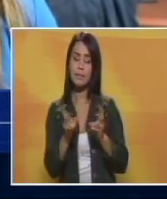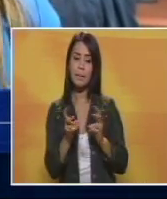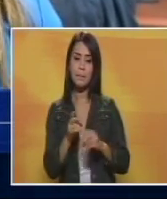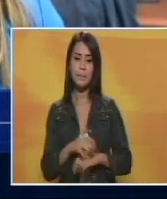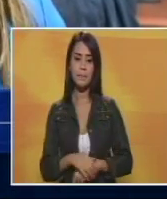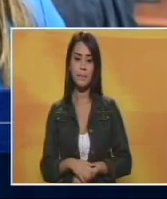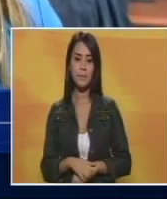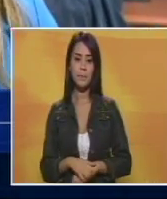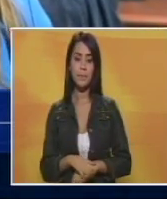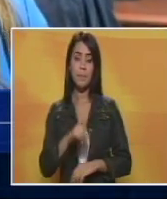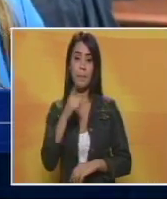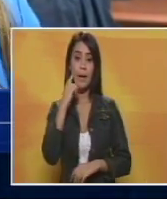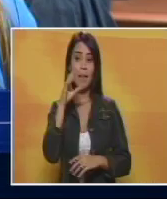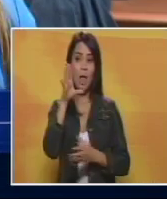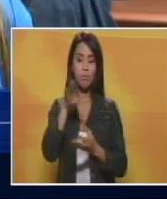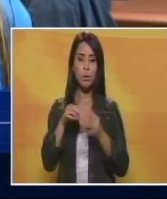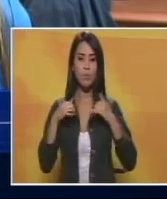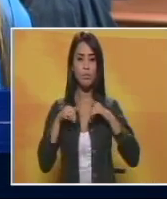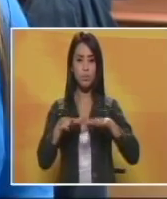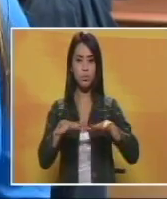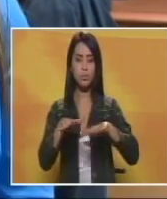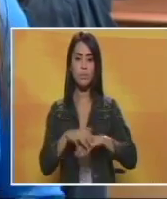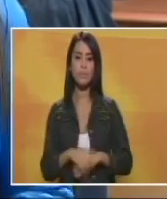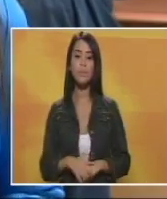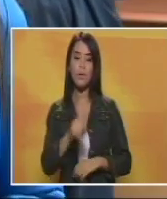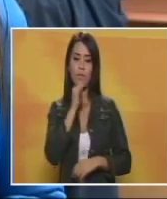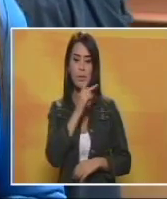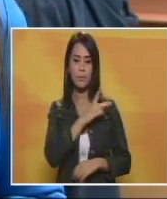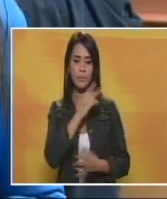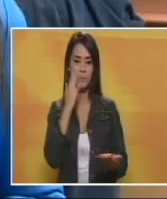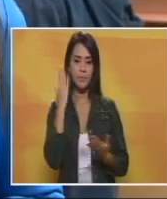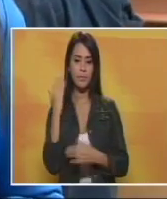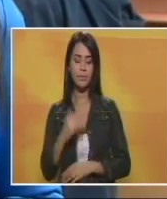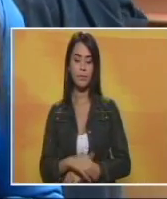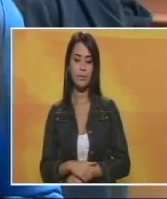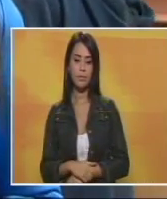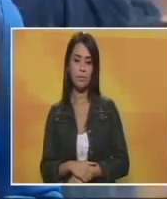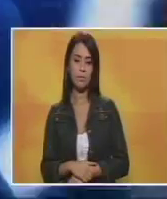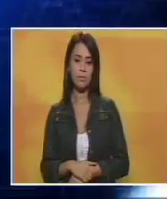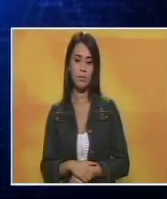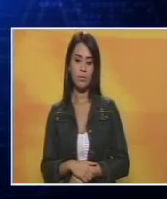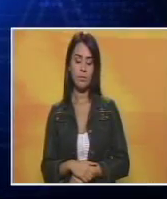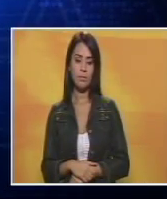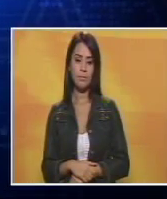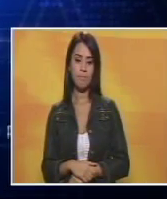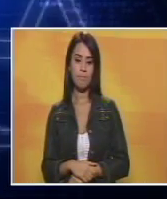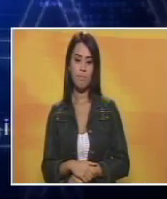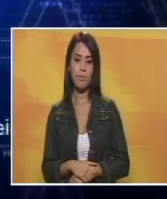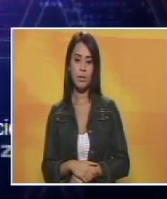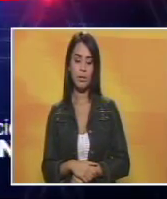bajado este contenido de las redes sociales. Con esta información retornamos en contacto a los estudios.